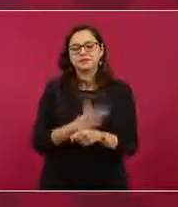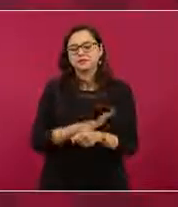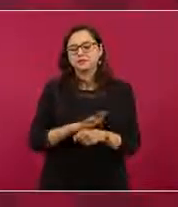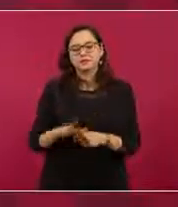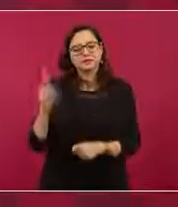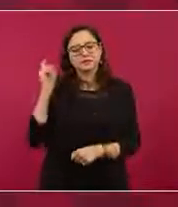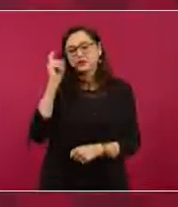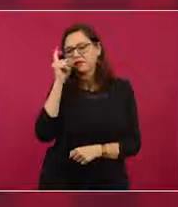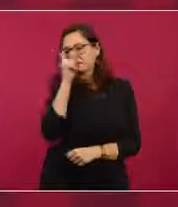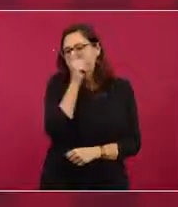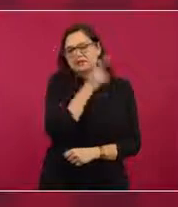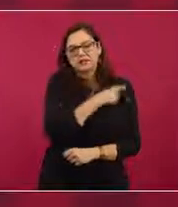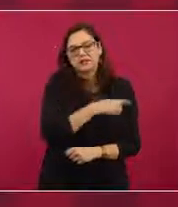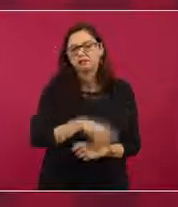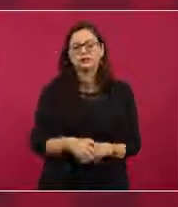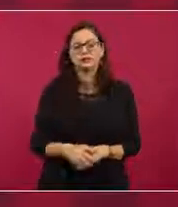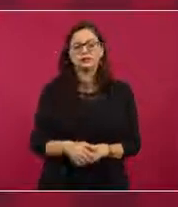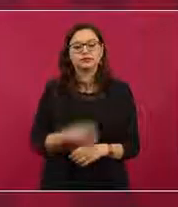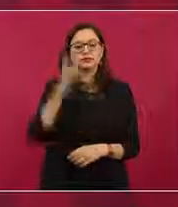muy difícil.